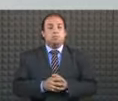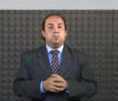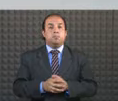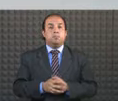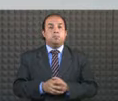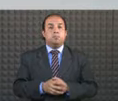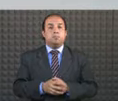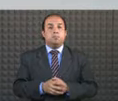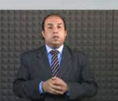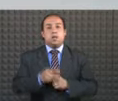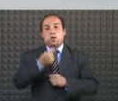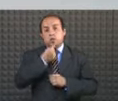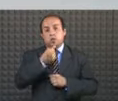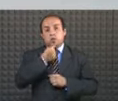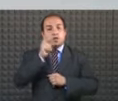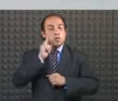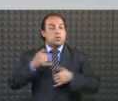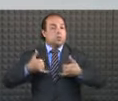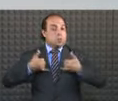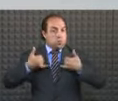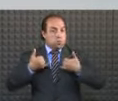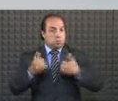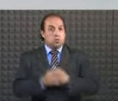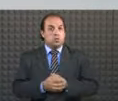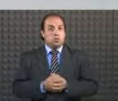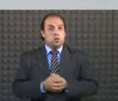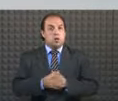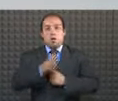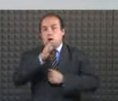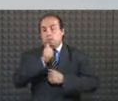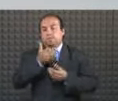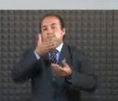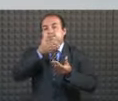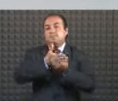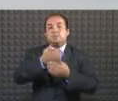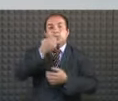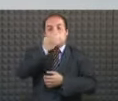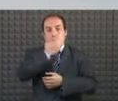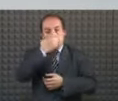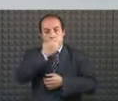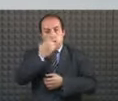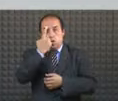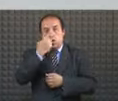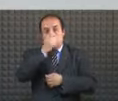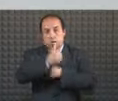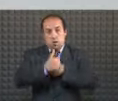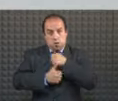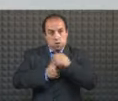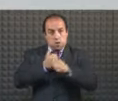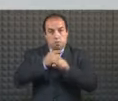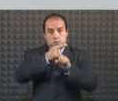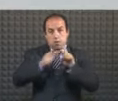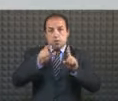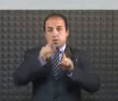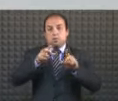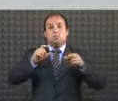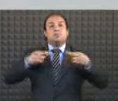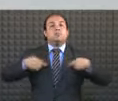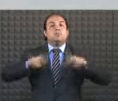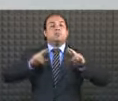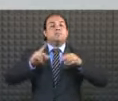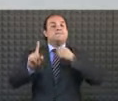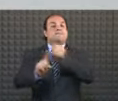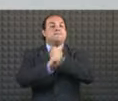hecho de que los niños y niñas jóvenes no hayan podido asistir a la escuela durante año y medio, también representa